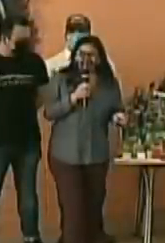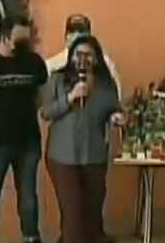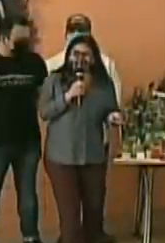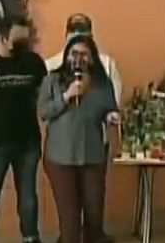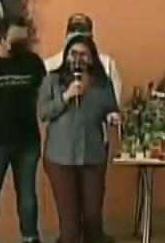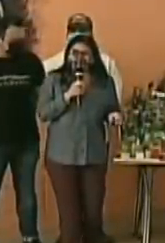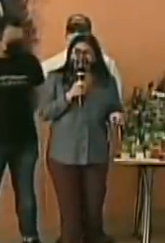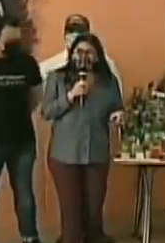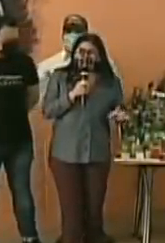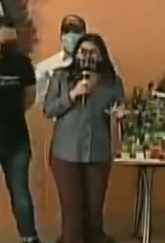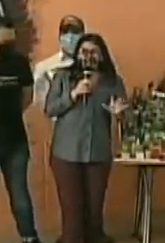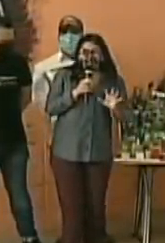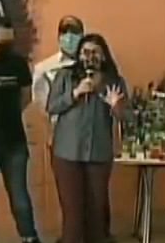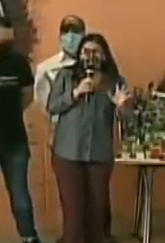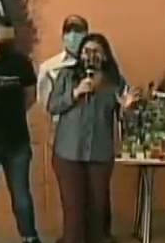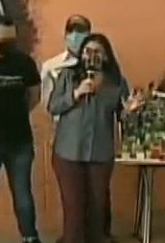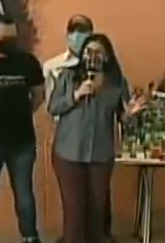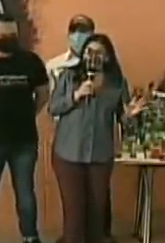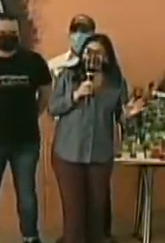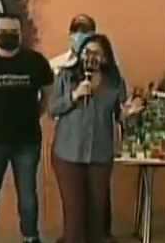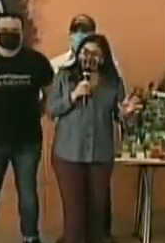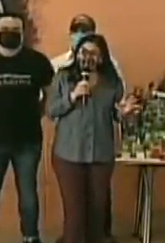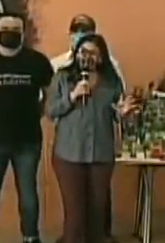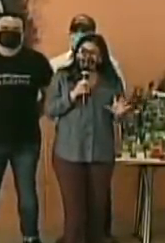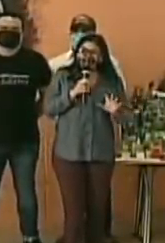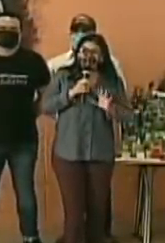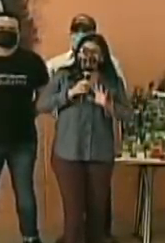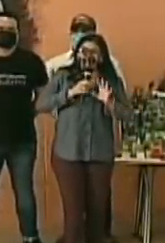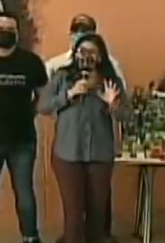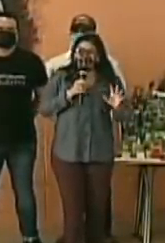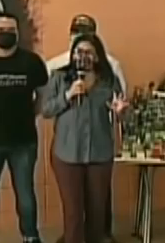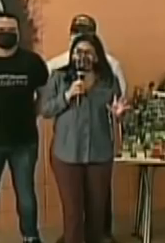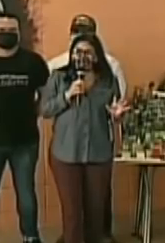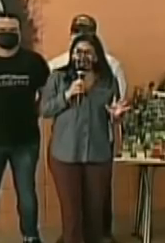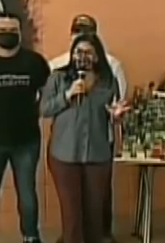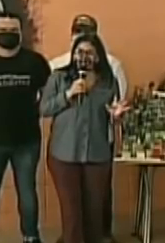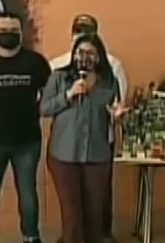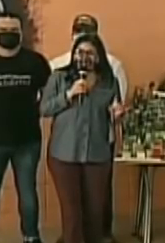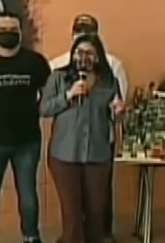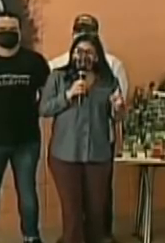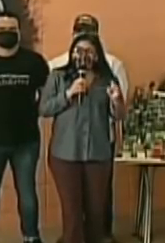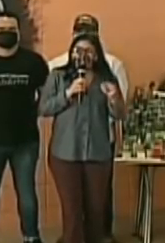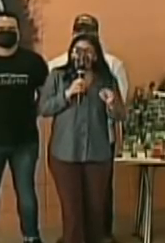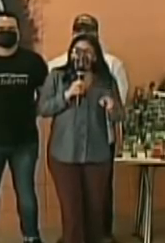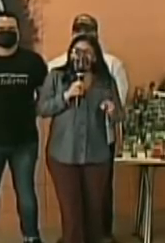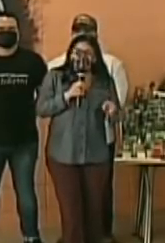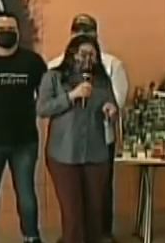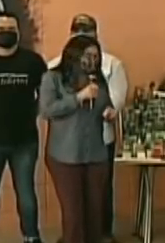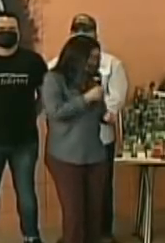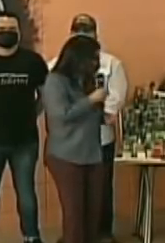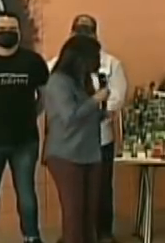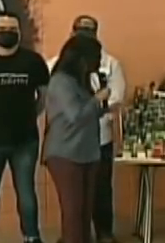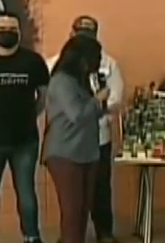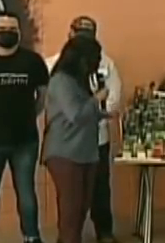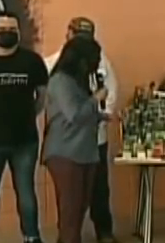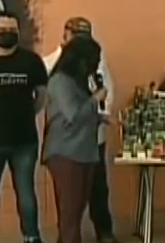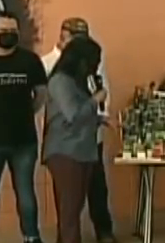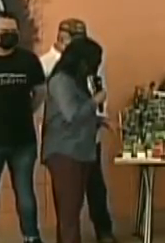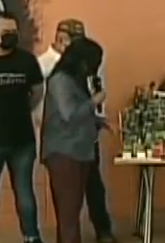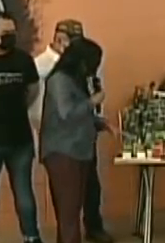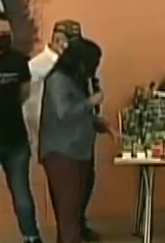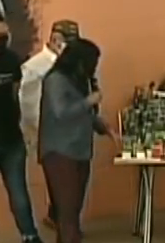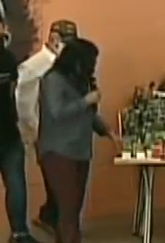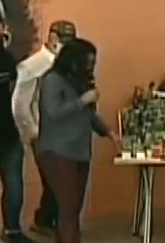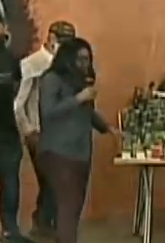se hace la inversión social. No es el Ministerio de Finanzas ni el Ministerio de Planificación, es la comunidad organizada la que nos